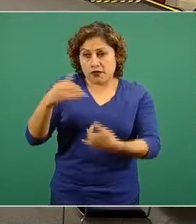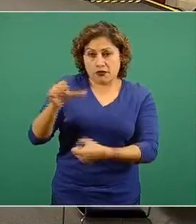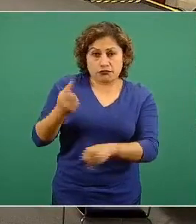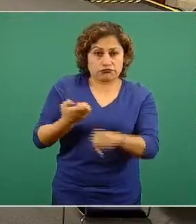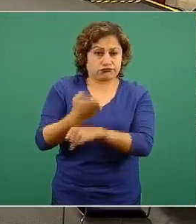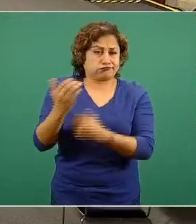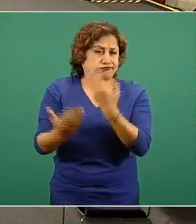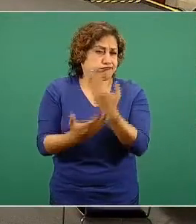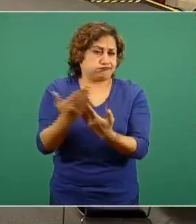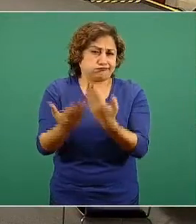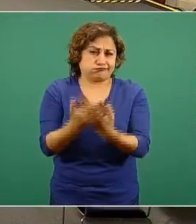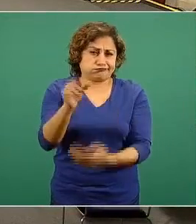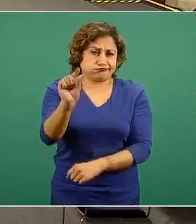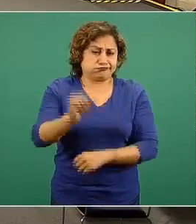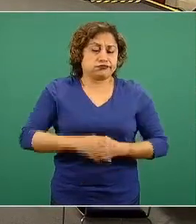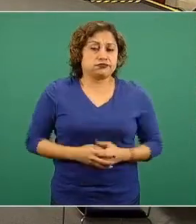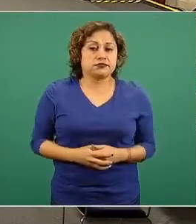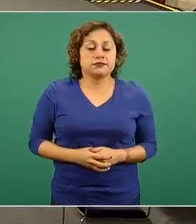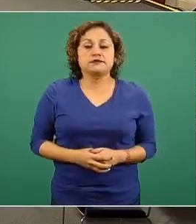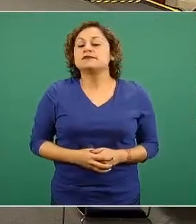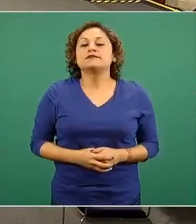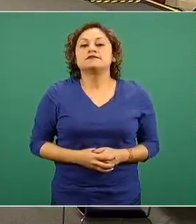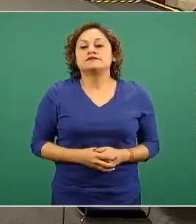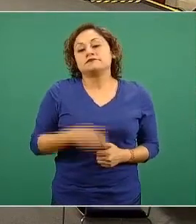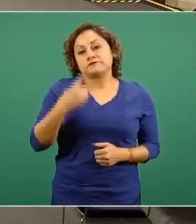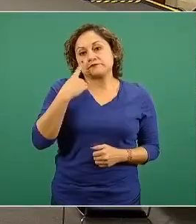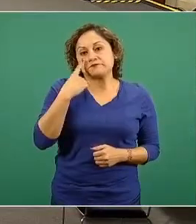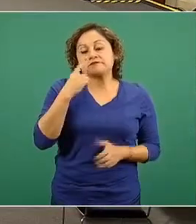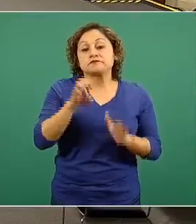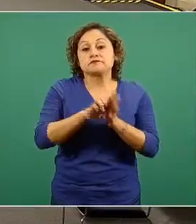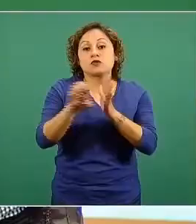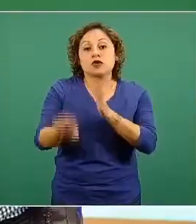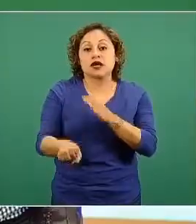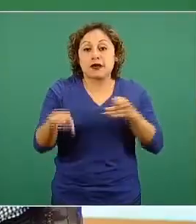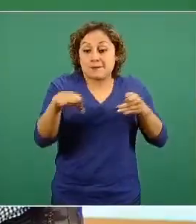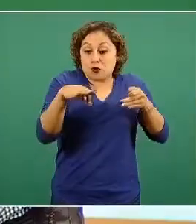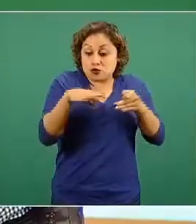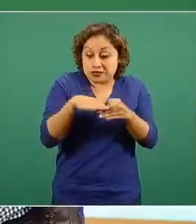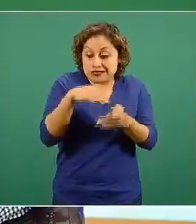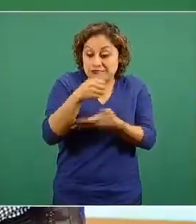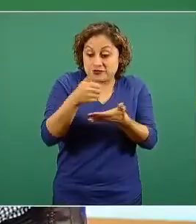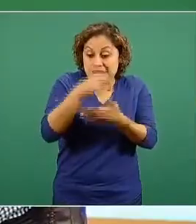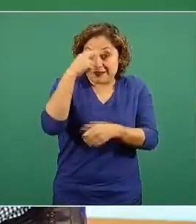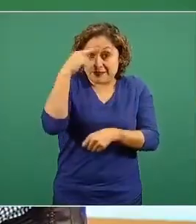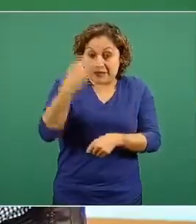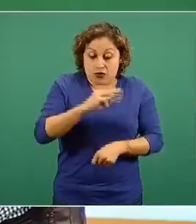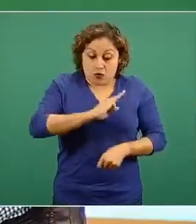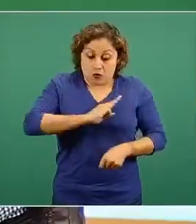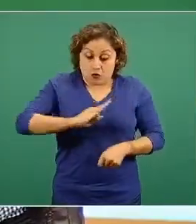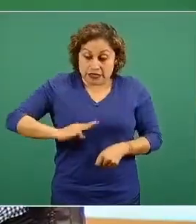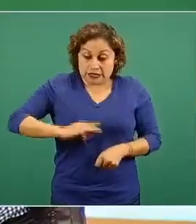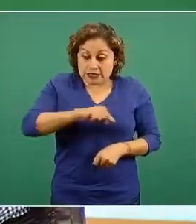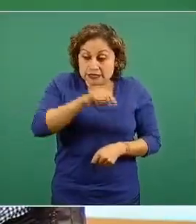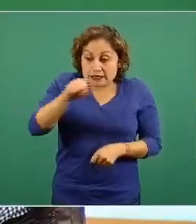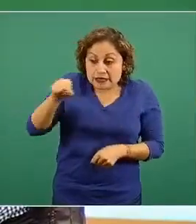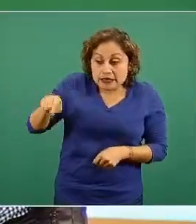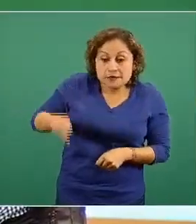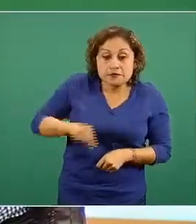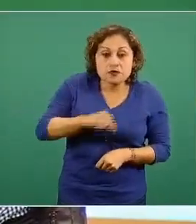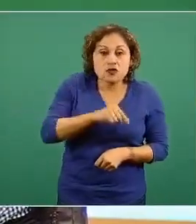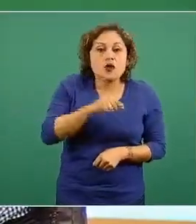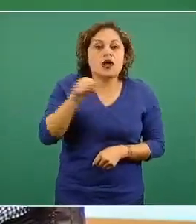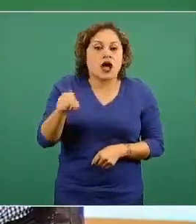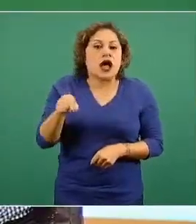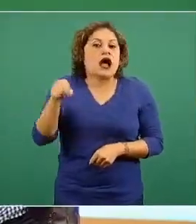¿Están exportando enfermos a la Ciudad de México? Estaríamos hablando de los municipios conurbados, que precisamente por su cercanía tienen una